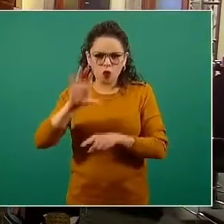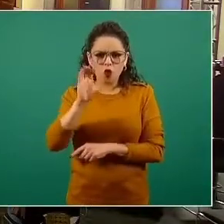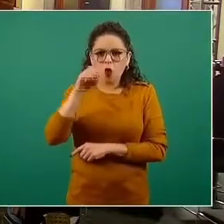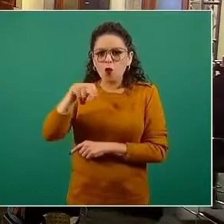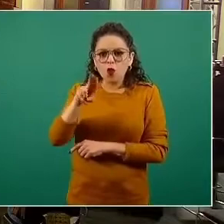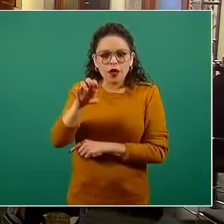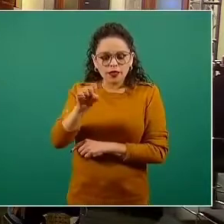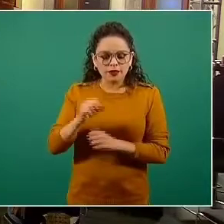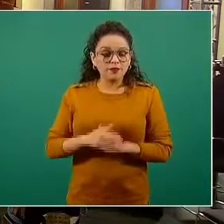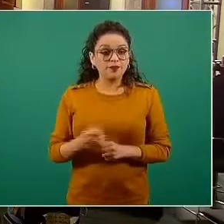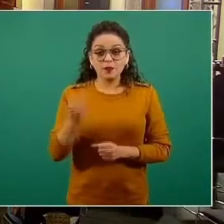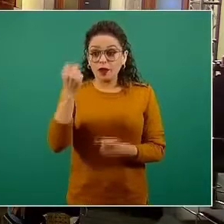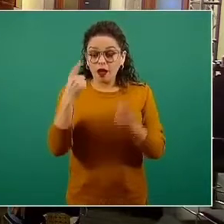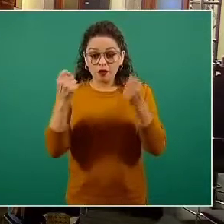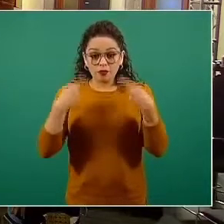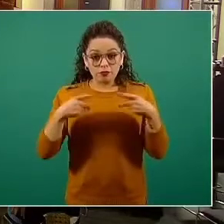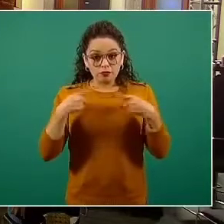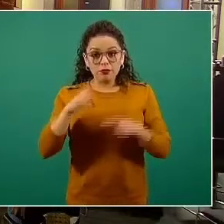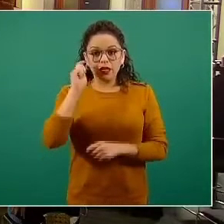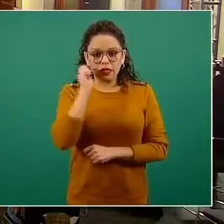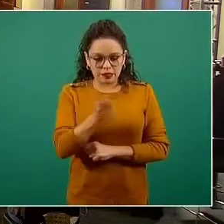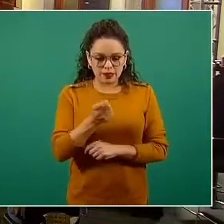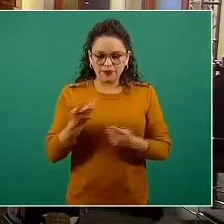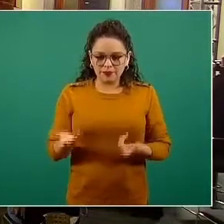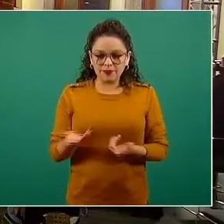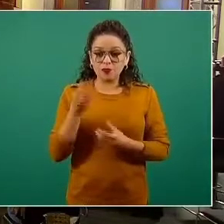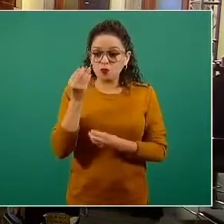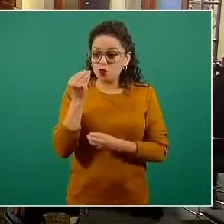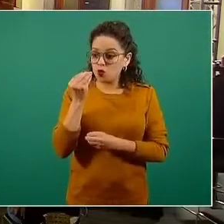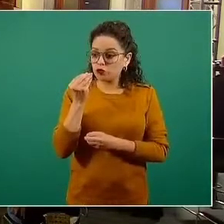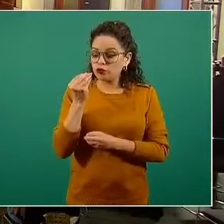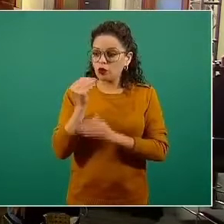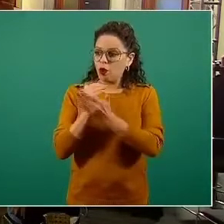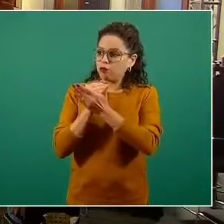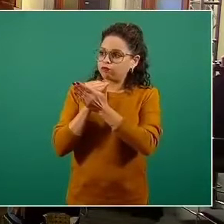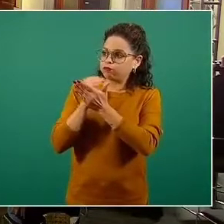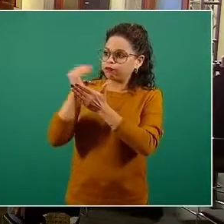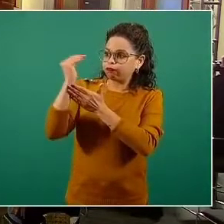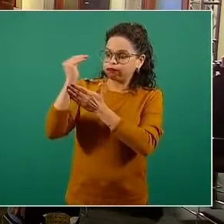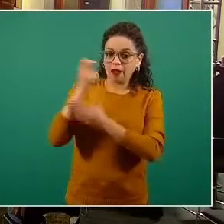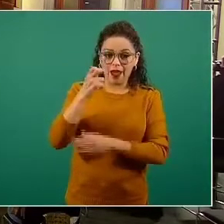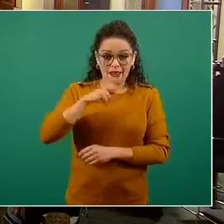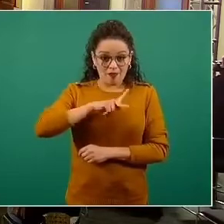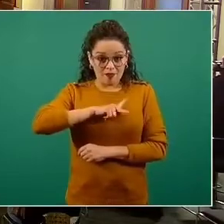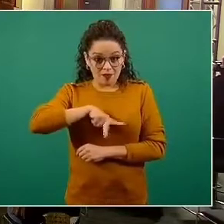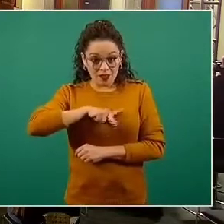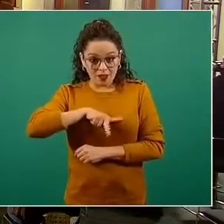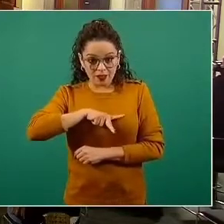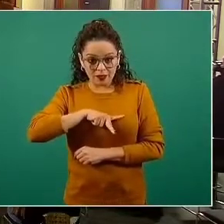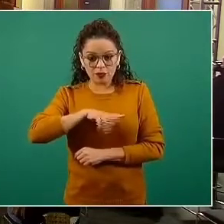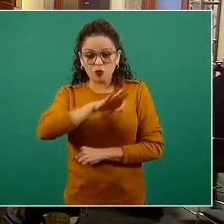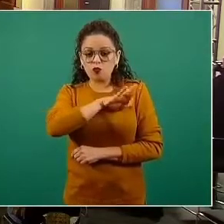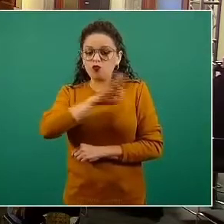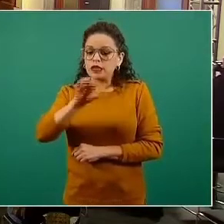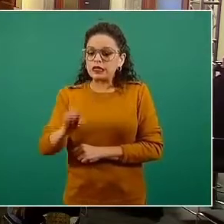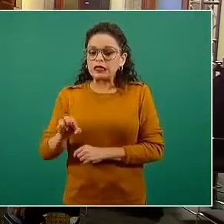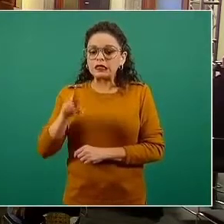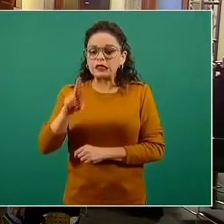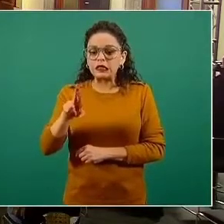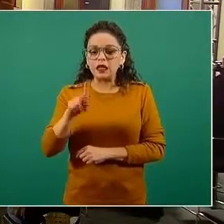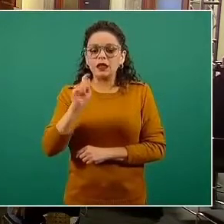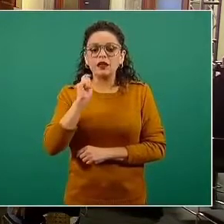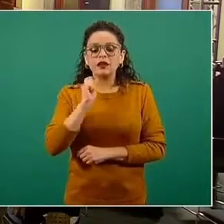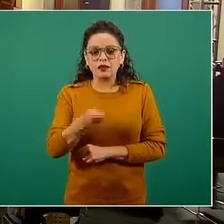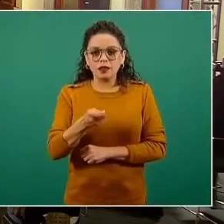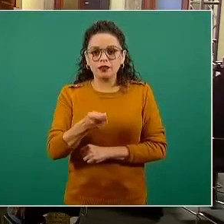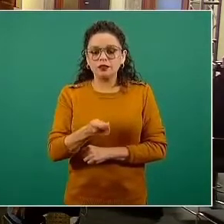personas es que por la frecuencia alta de estos virus podría ser que se inhiba el efecto de la